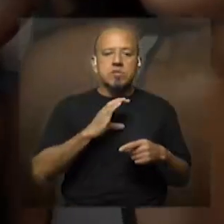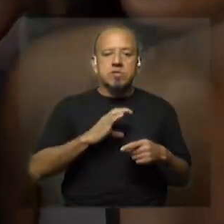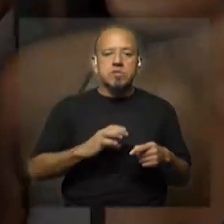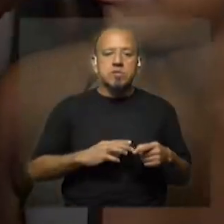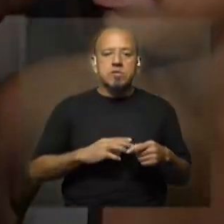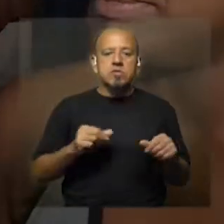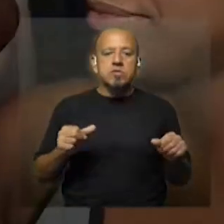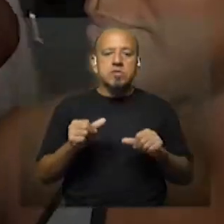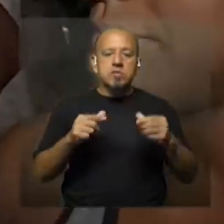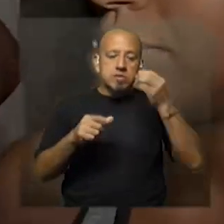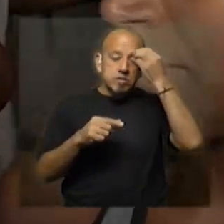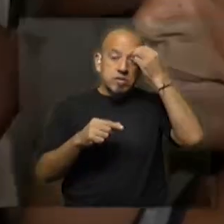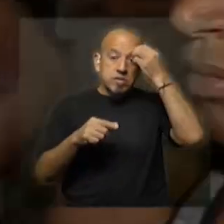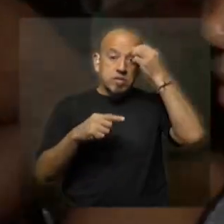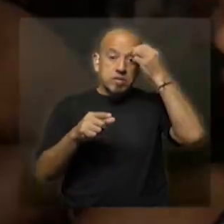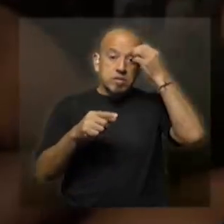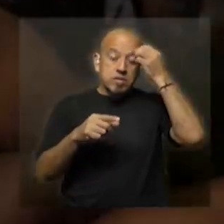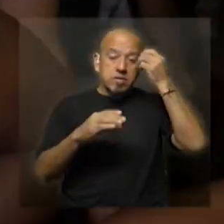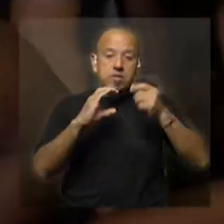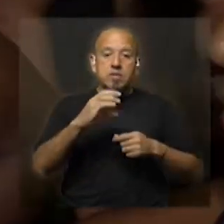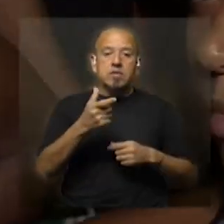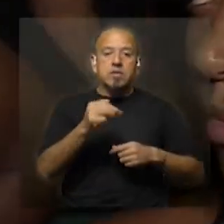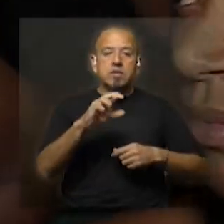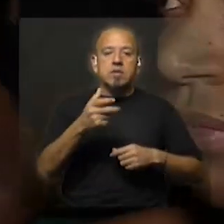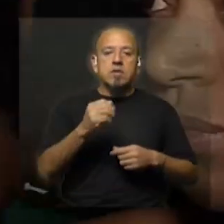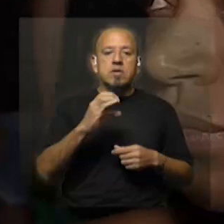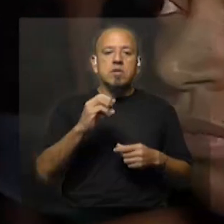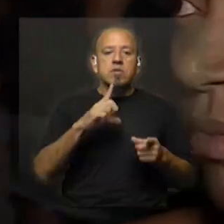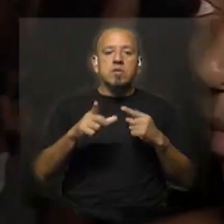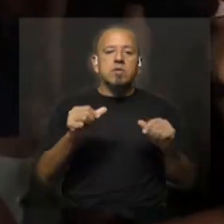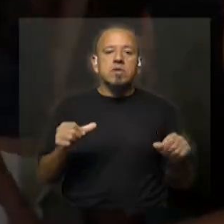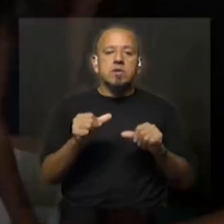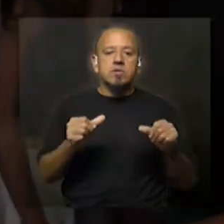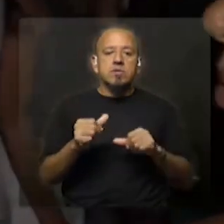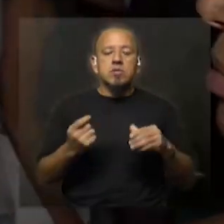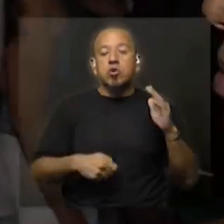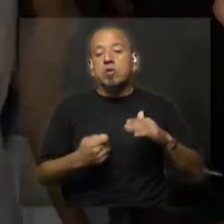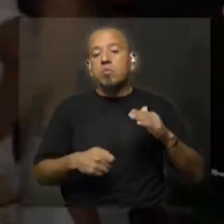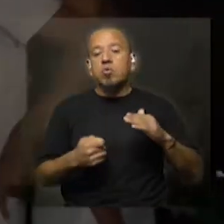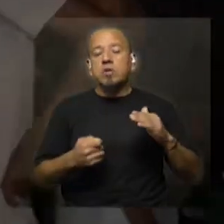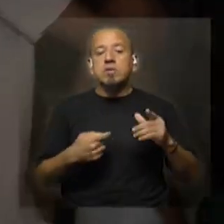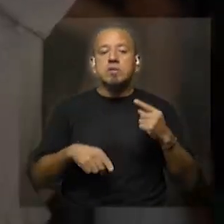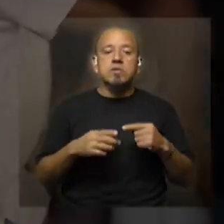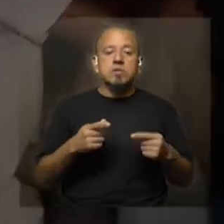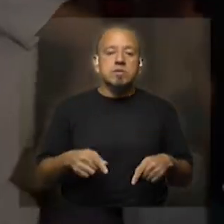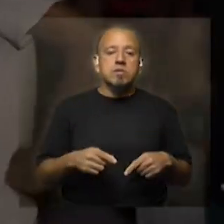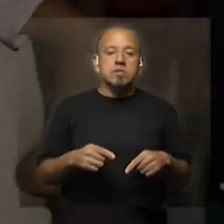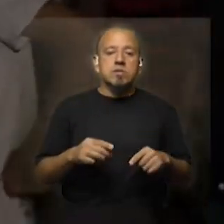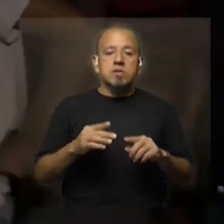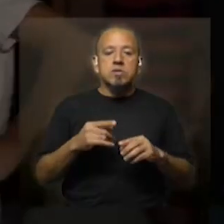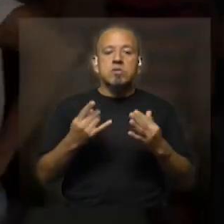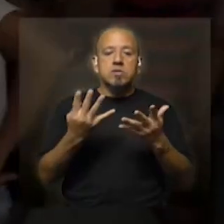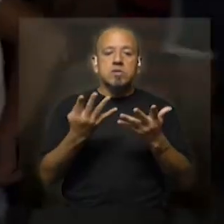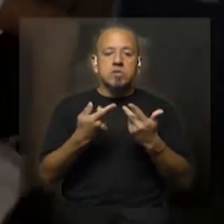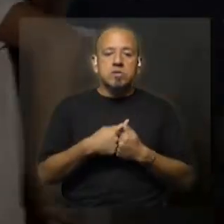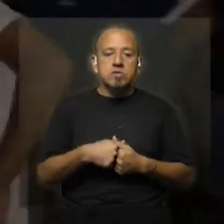hacía hace un tiempo, digamos ya, que es el caracol. Es una figura que hacen los tambores. El caracol es como un acordeo, digamos, de los tambores que